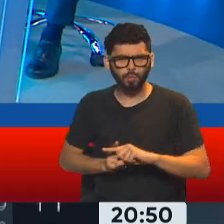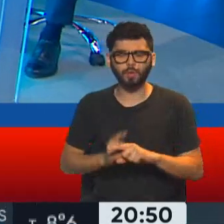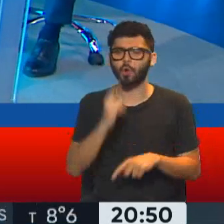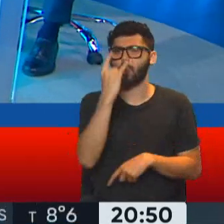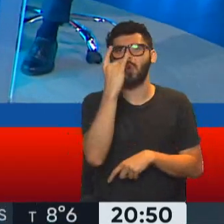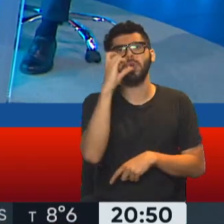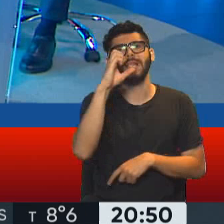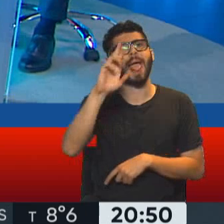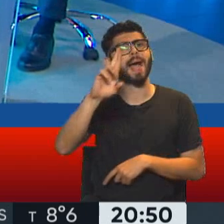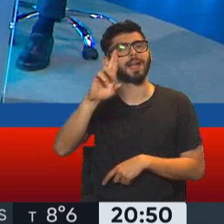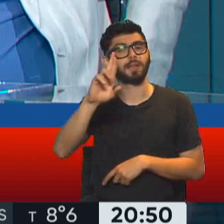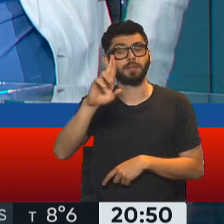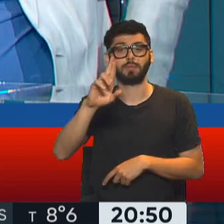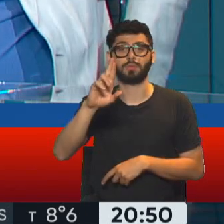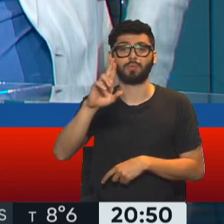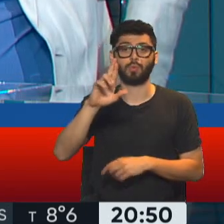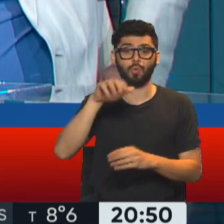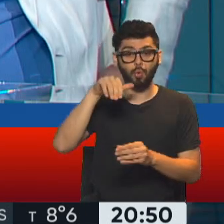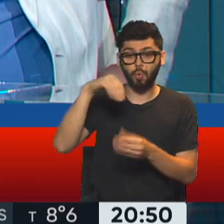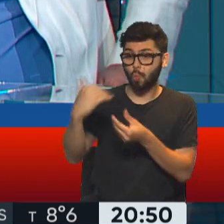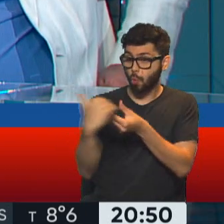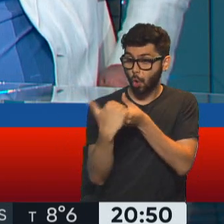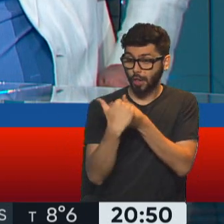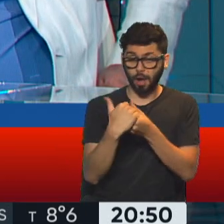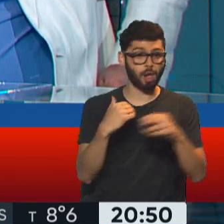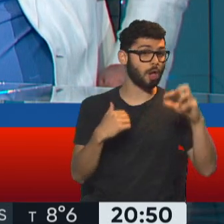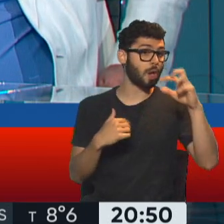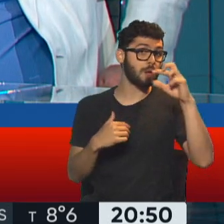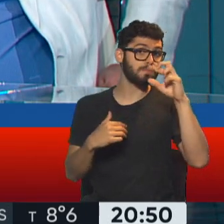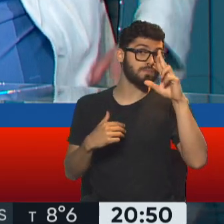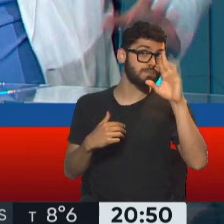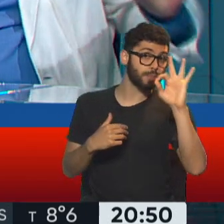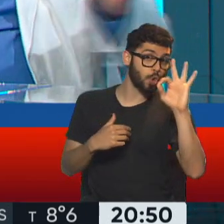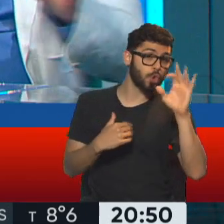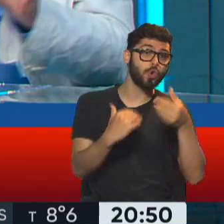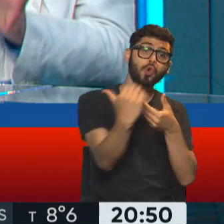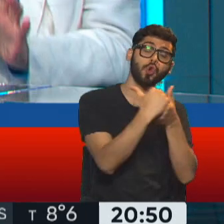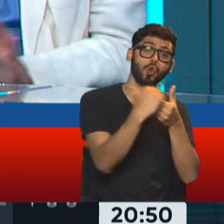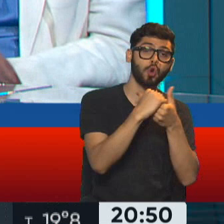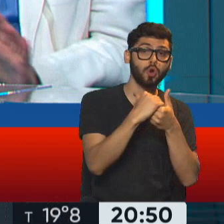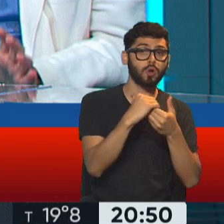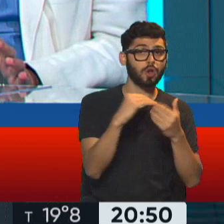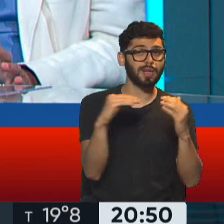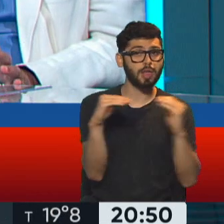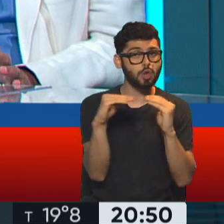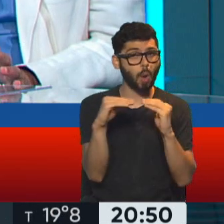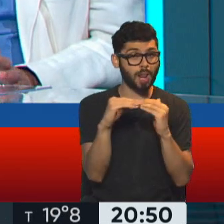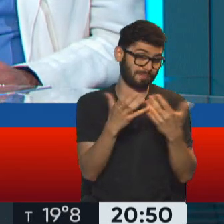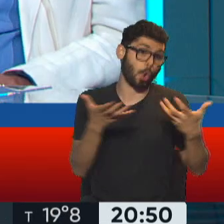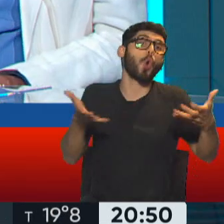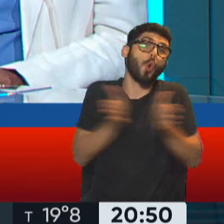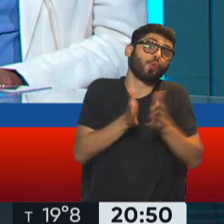radicalismo aportó tantos votos como el PRO a Juntos. Se aportaron la misma cantidad de